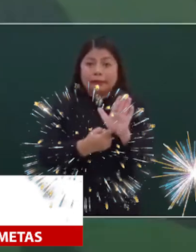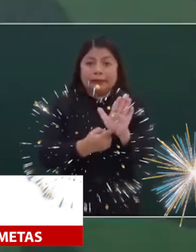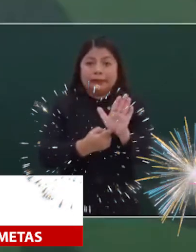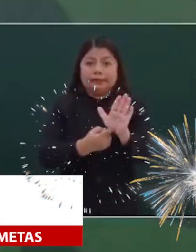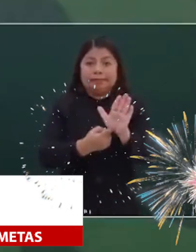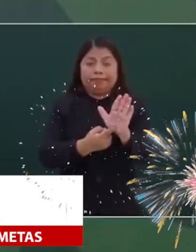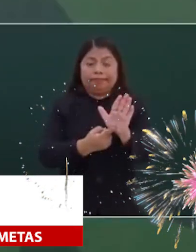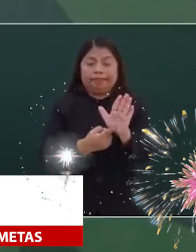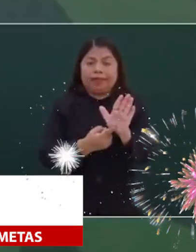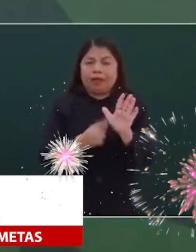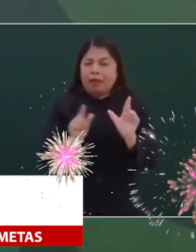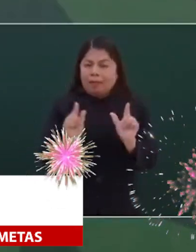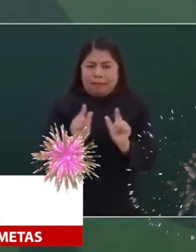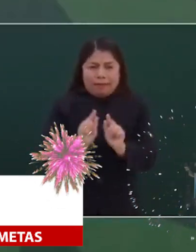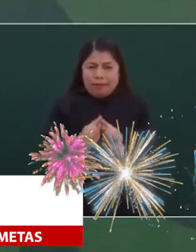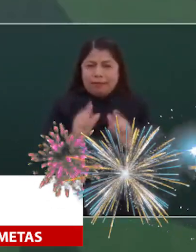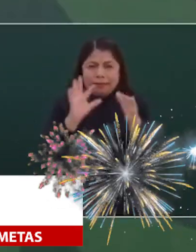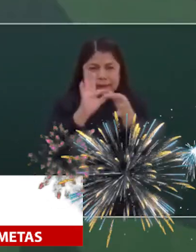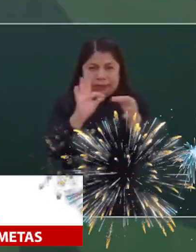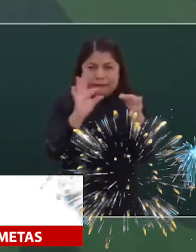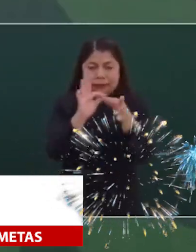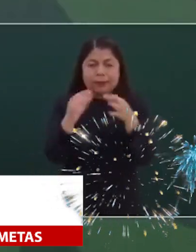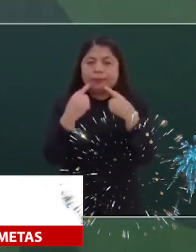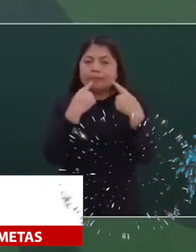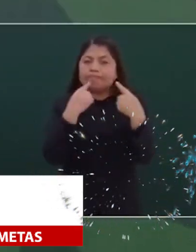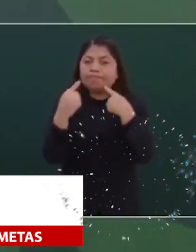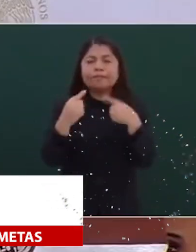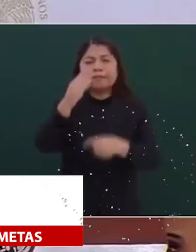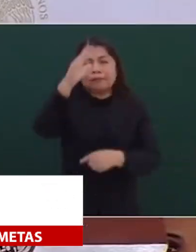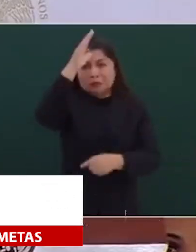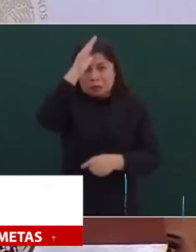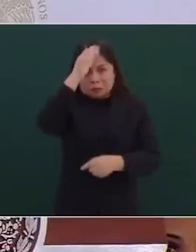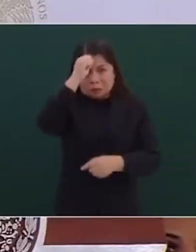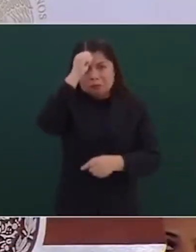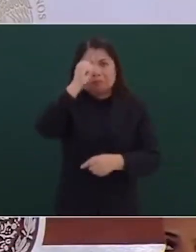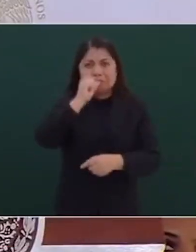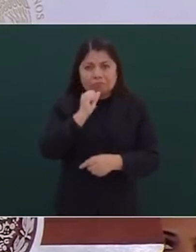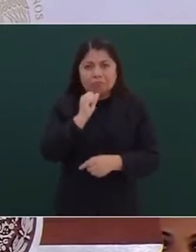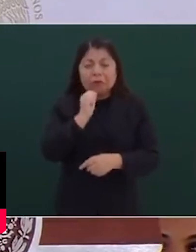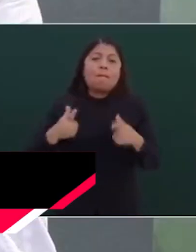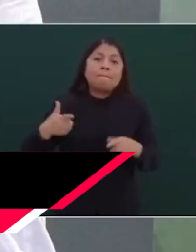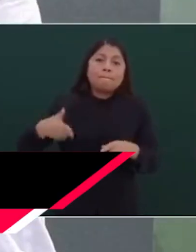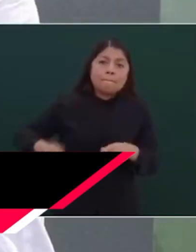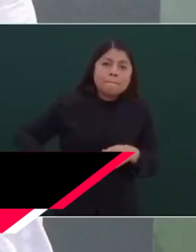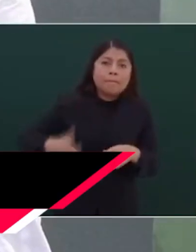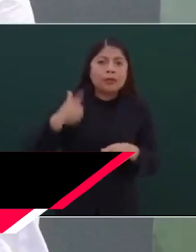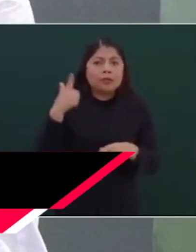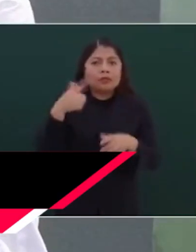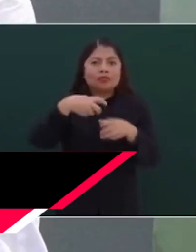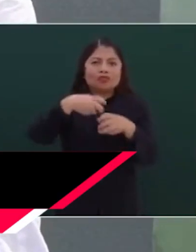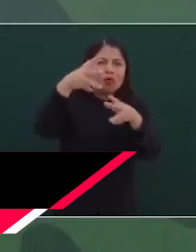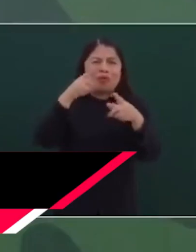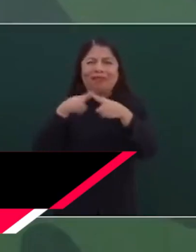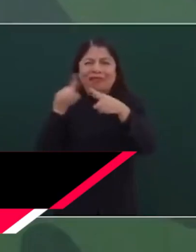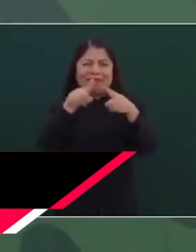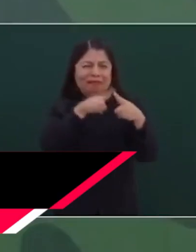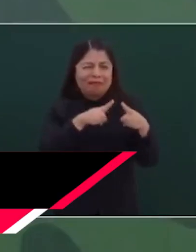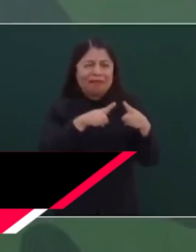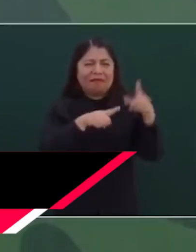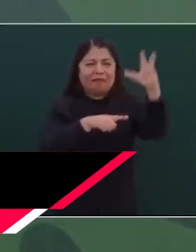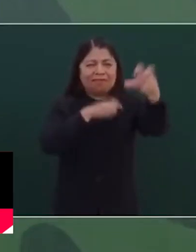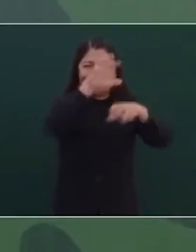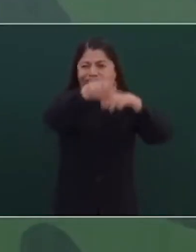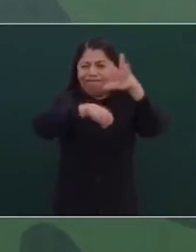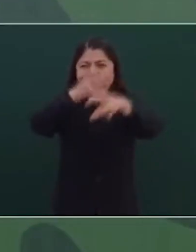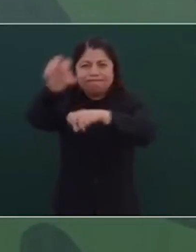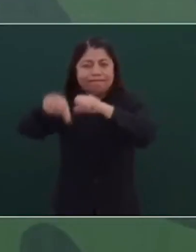fentanilo. Quedaron muy satisfechos y sorprendidos los funcionarios de Estados Unidos. Esto lo expresó